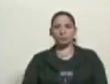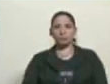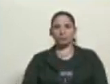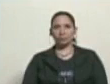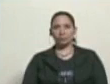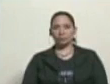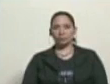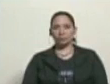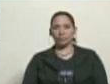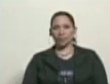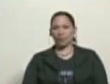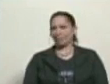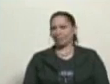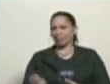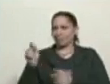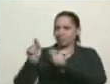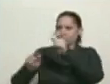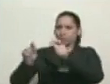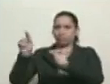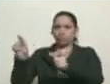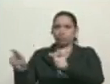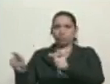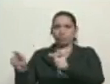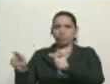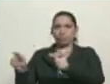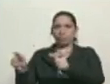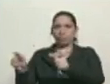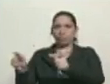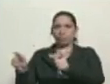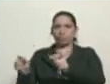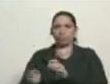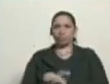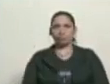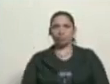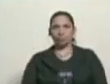unos dirigentes, unos pseudo dirigentes,